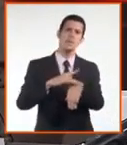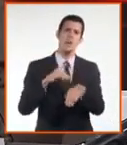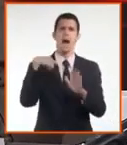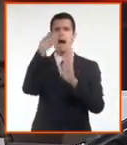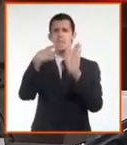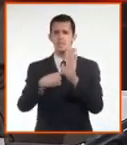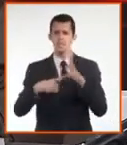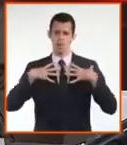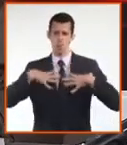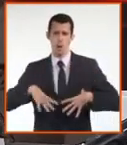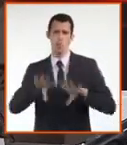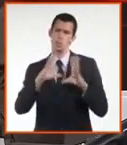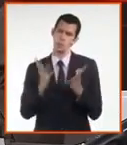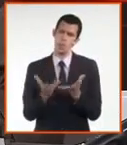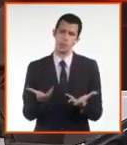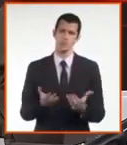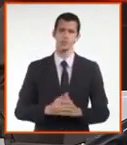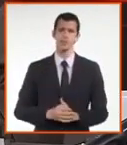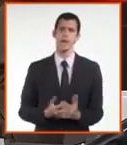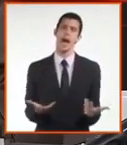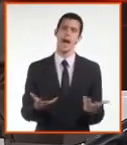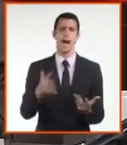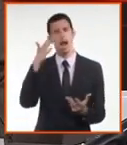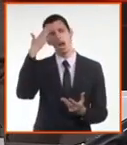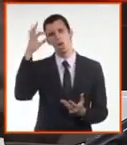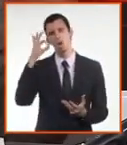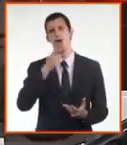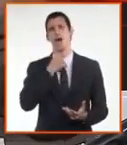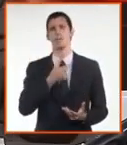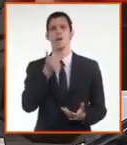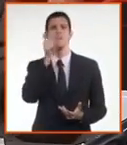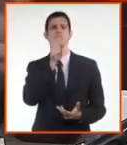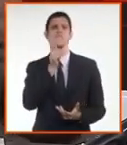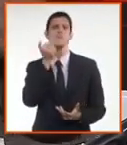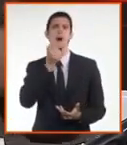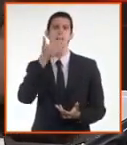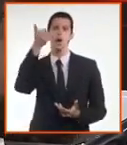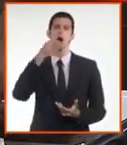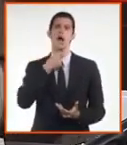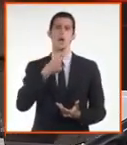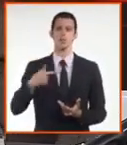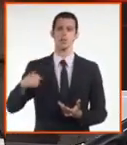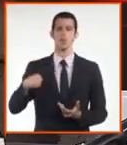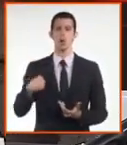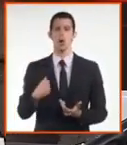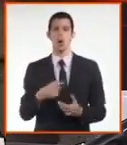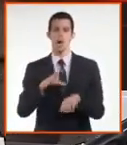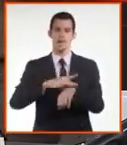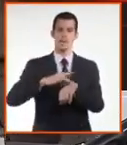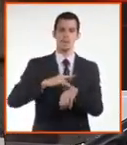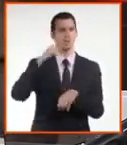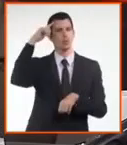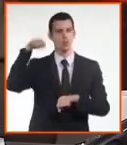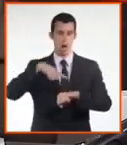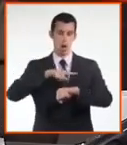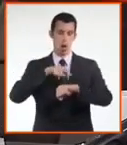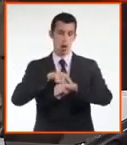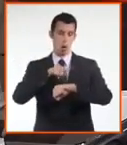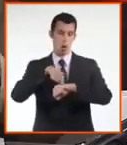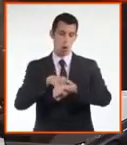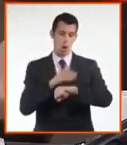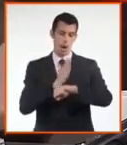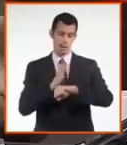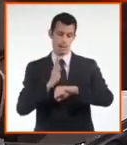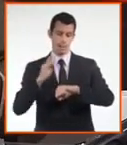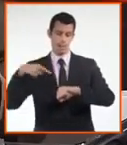tableta en el bolsillo en un blister que llevar un frasco de un jarabe o andar con una ampolleta para